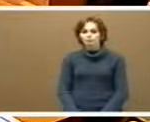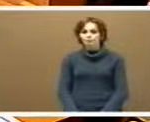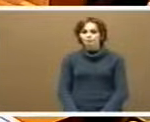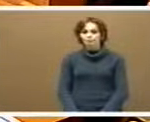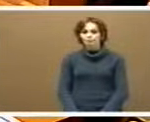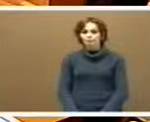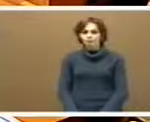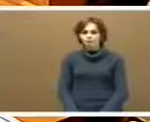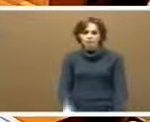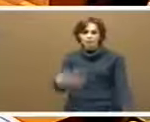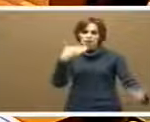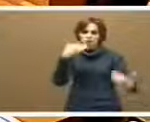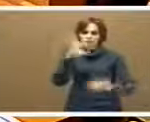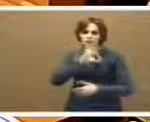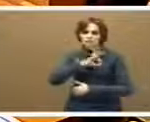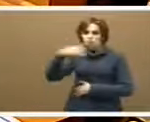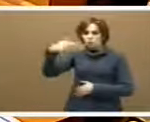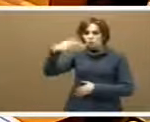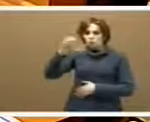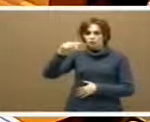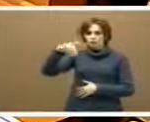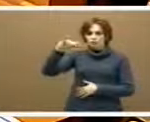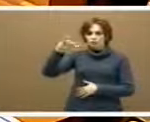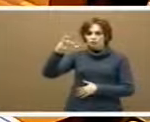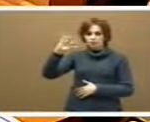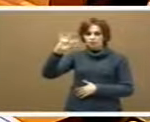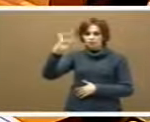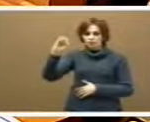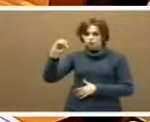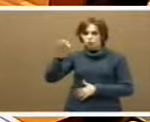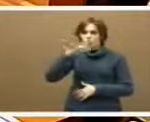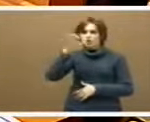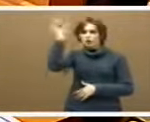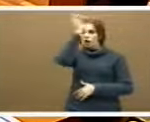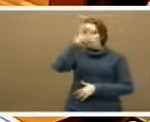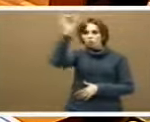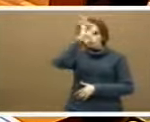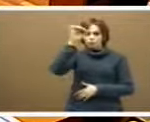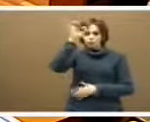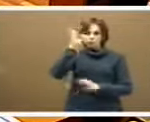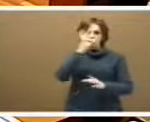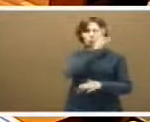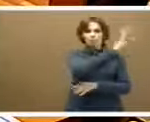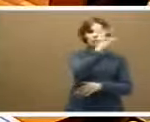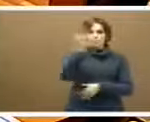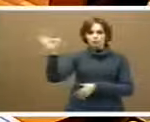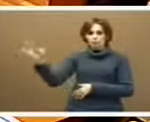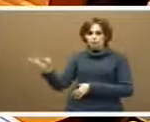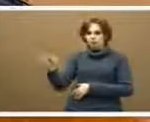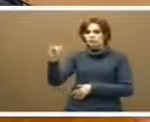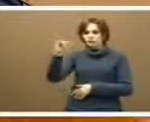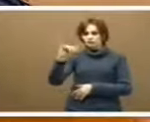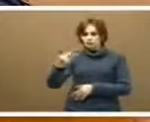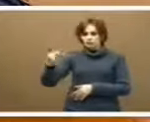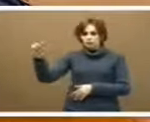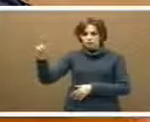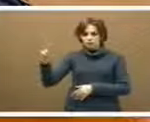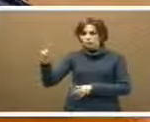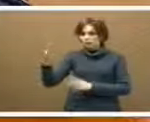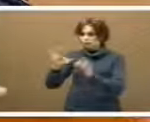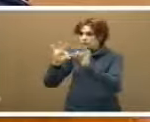Muchas gracias, señor Beneito. Turno de fijación de posiciones para los restantes grupos parlamentarios. En primer lugar, Izquierda Unida, Verde Síes, ¿va a hacer uso del